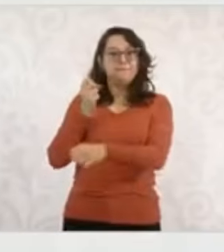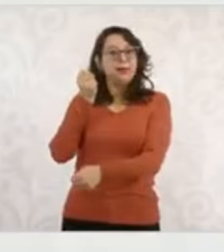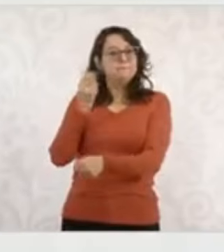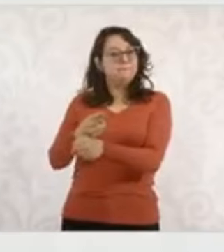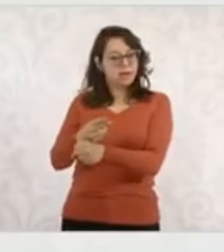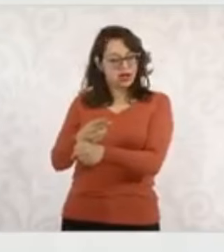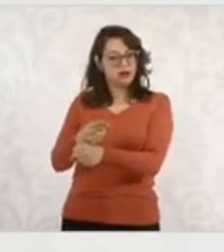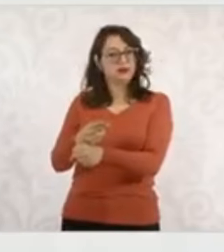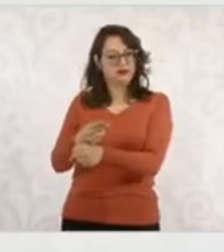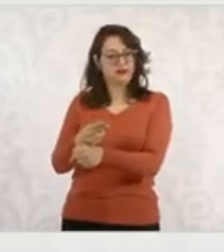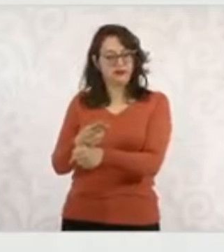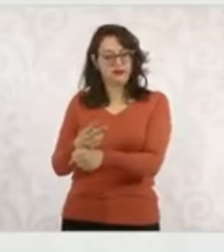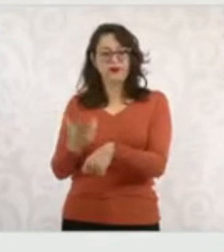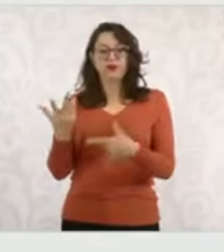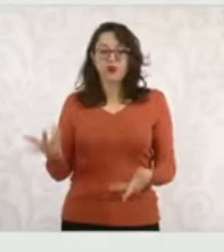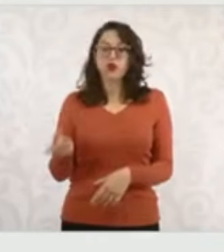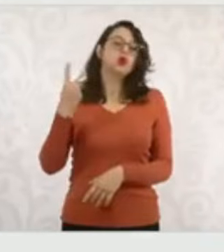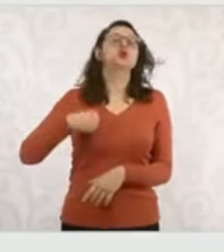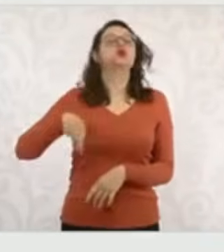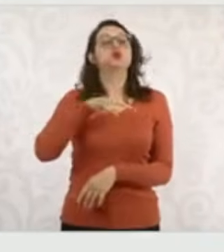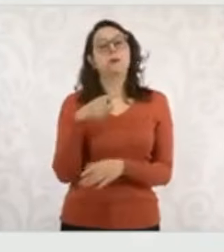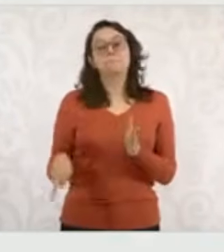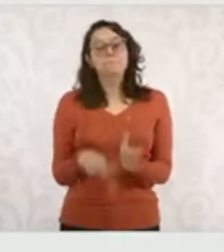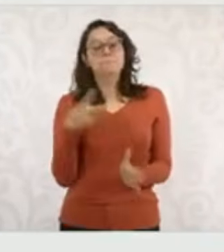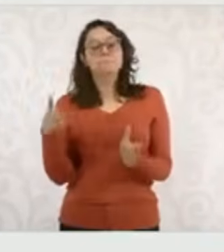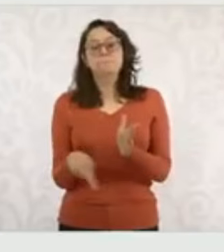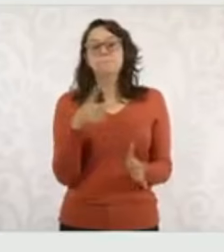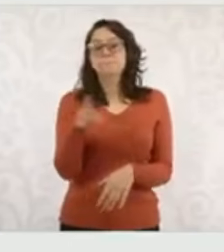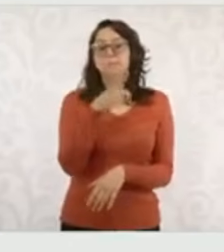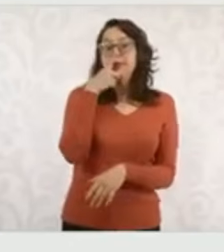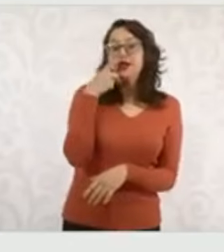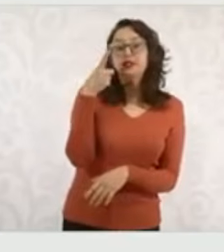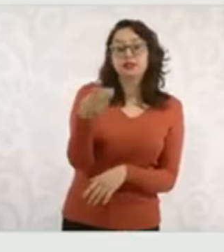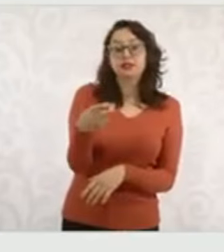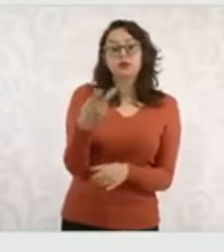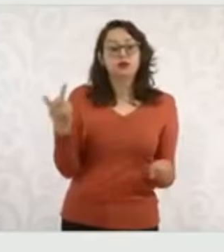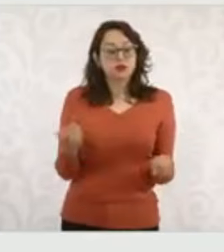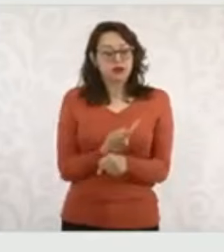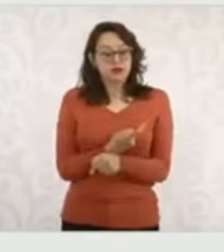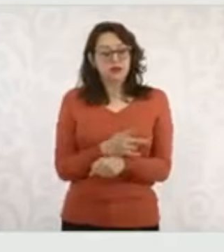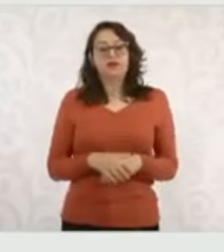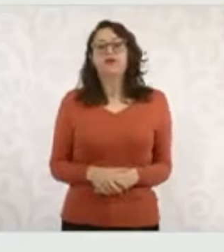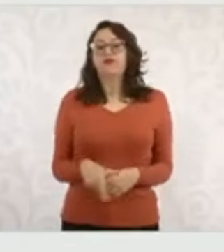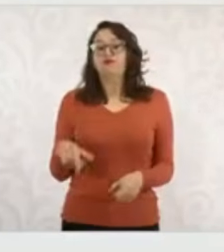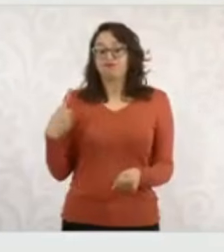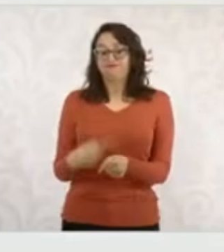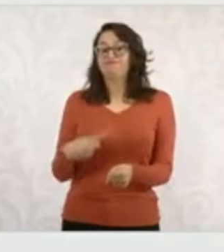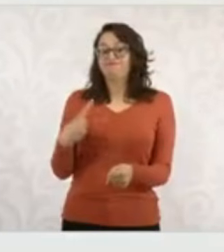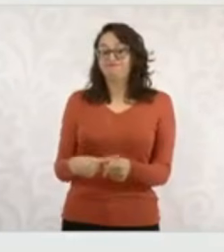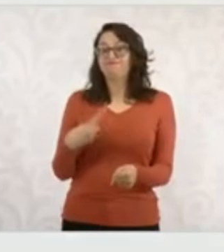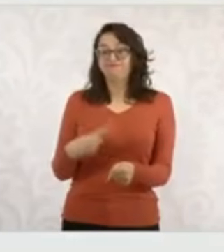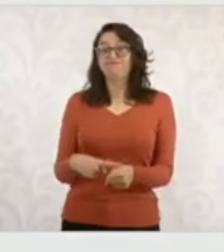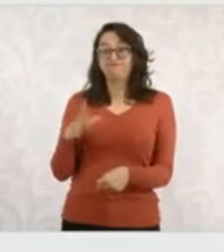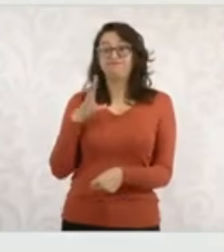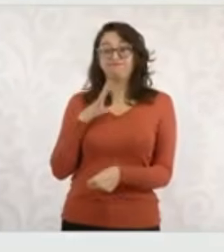hemos señalado es que tenemos una carga de enfermedad importante, o sea, tenemos un